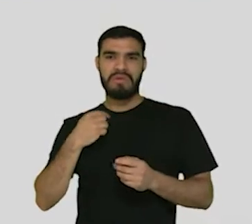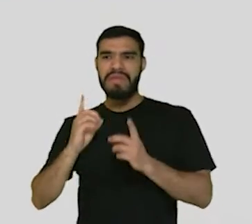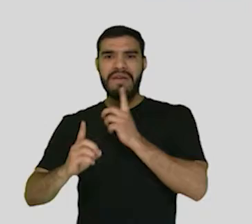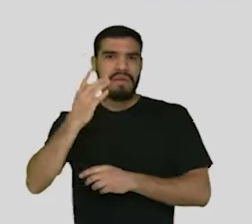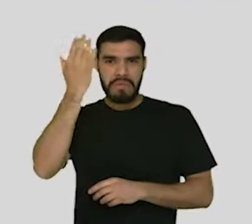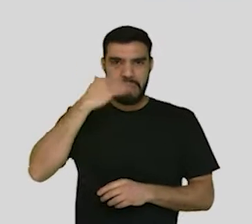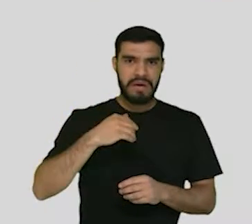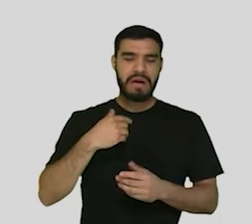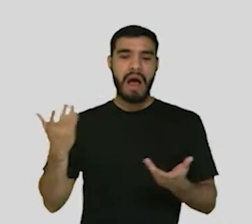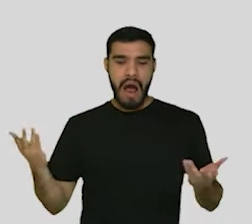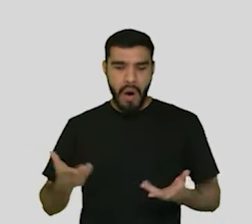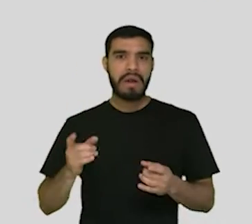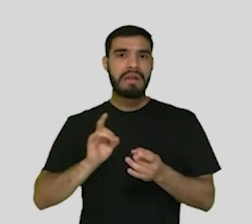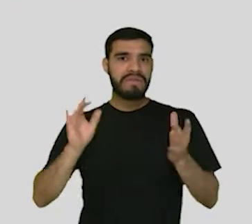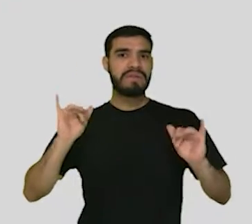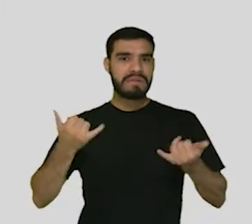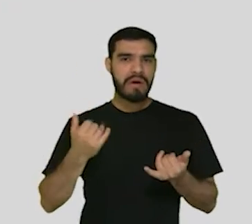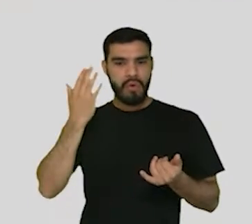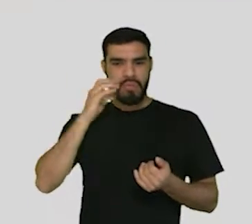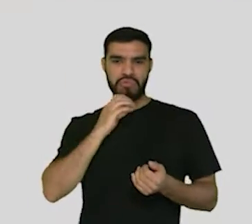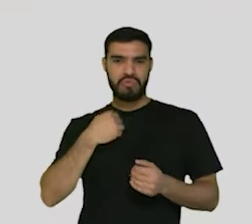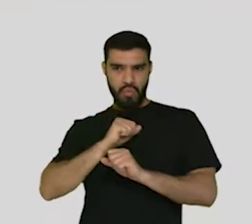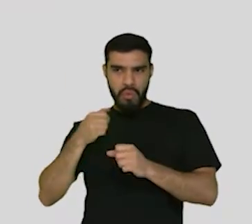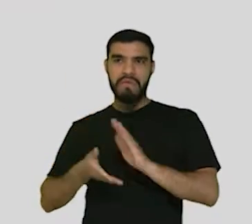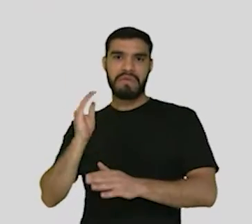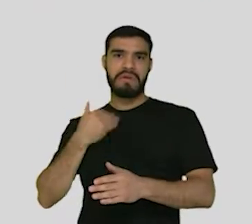upea pe época pe ma oñeñe eco amba ereje